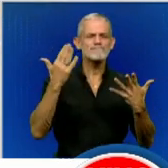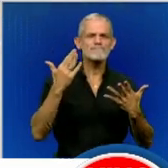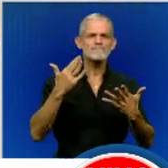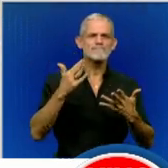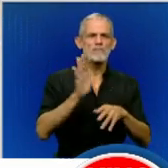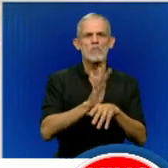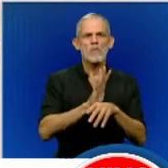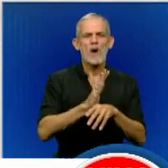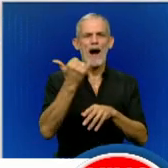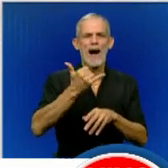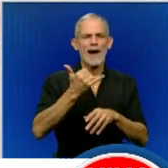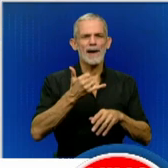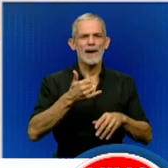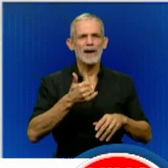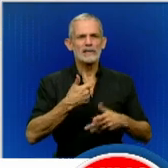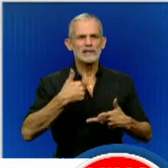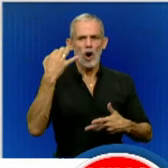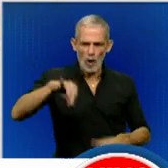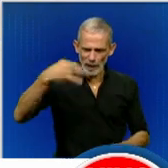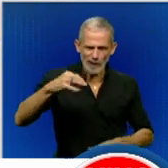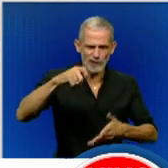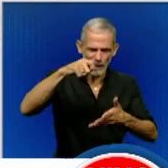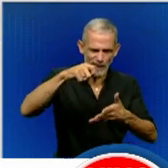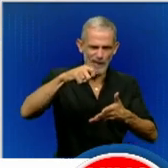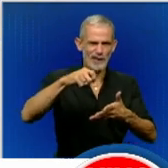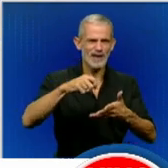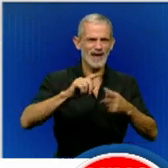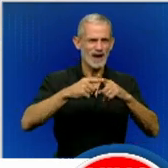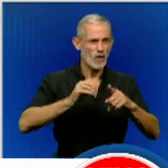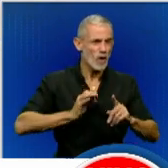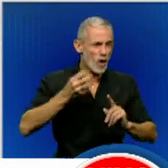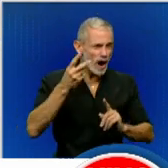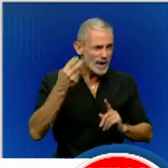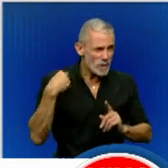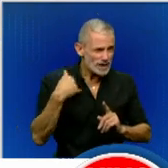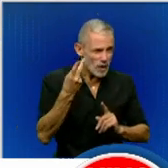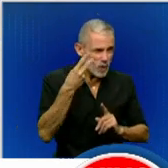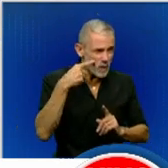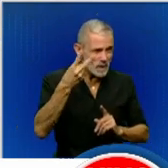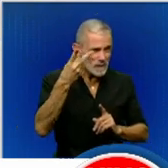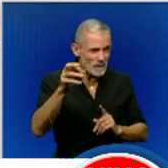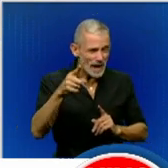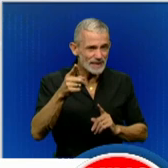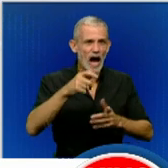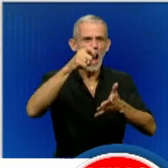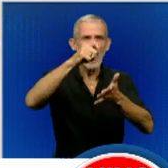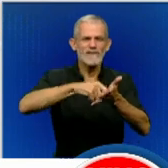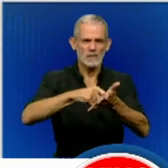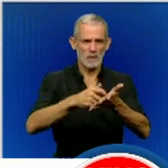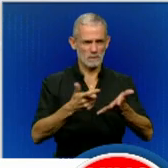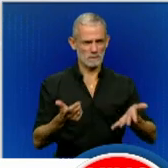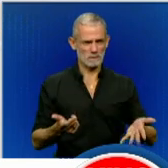que los gobernadores se habían visto obligados en el caso del consenso 2020 a firmar este consenso